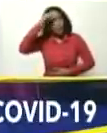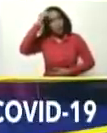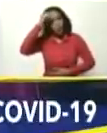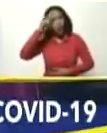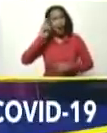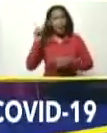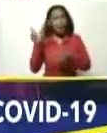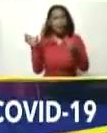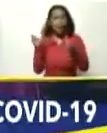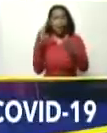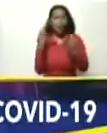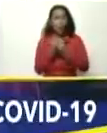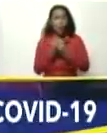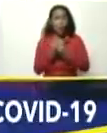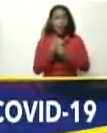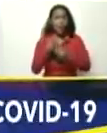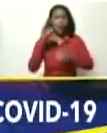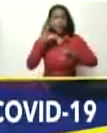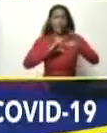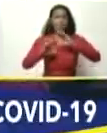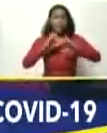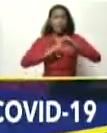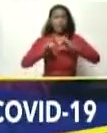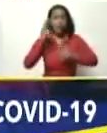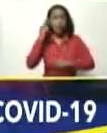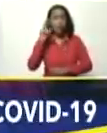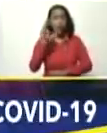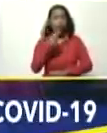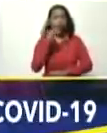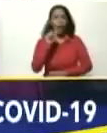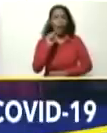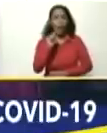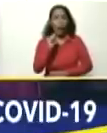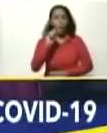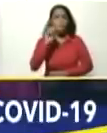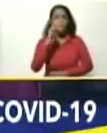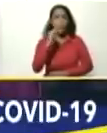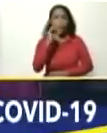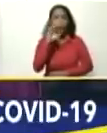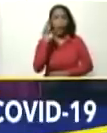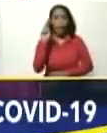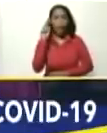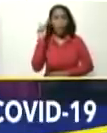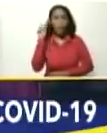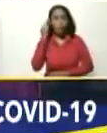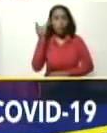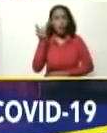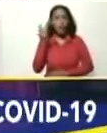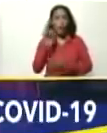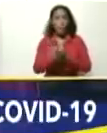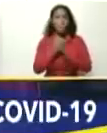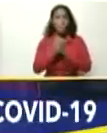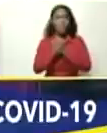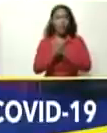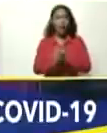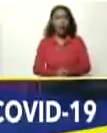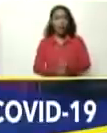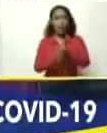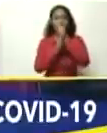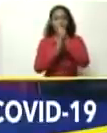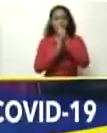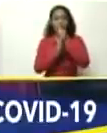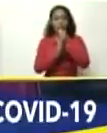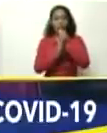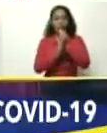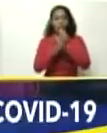esta compañera, doctora, científica? Yo pudiera decir, camarada, lideresa de